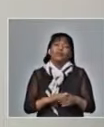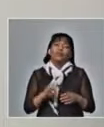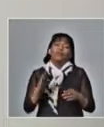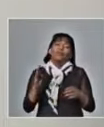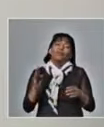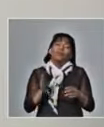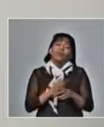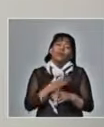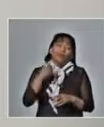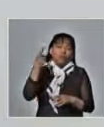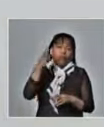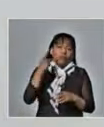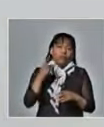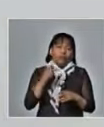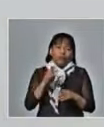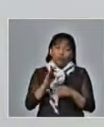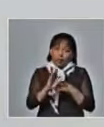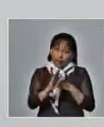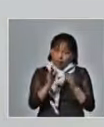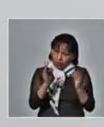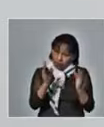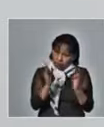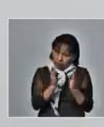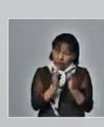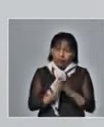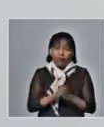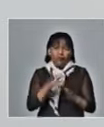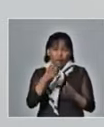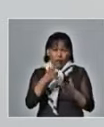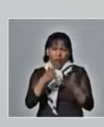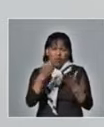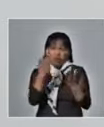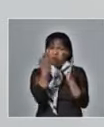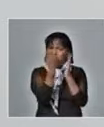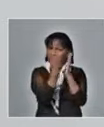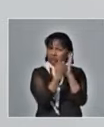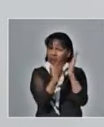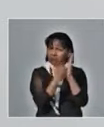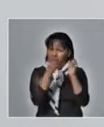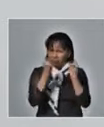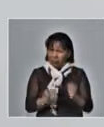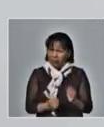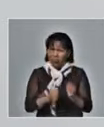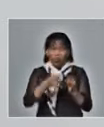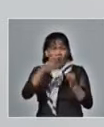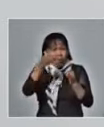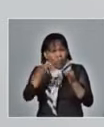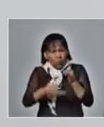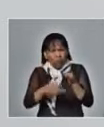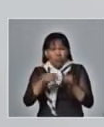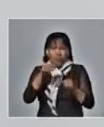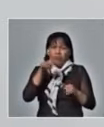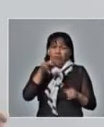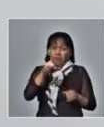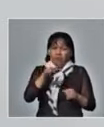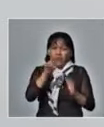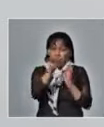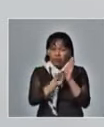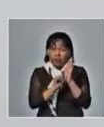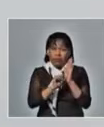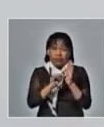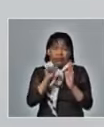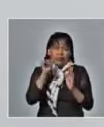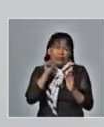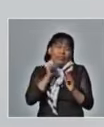Frente. Adelante. Gracias. De acuerdo a datos del Sistema Nacional de Seguridad, los últimos 18 meses han sido los más violentos en